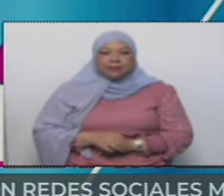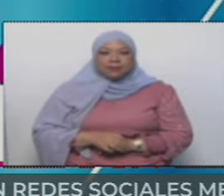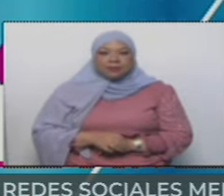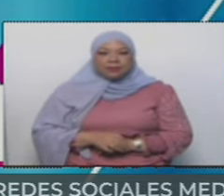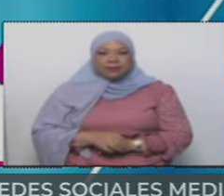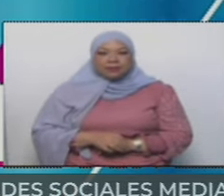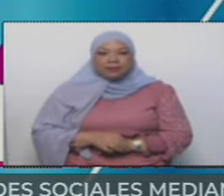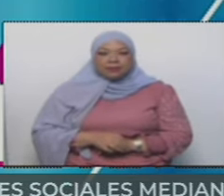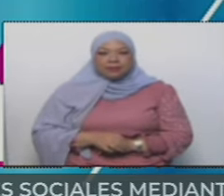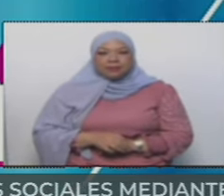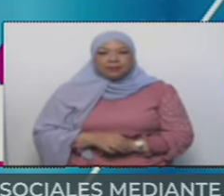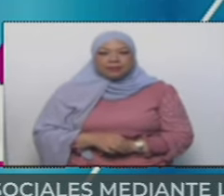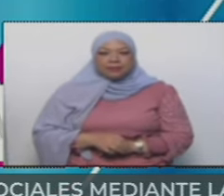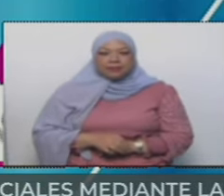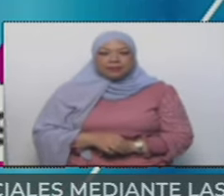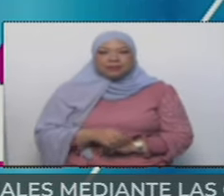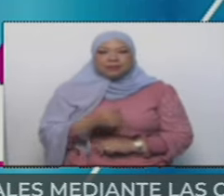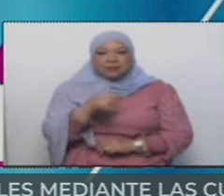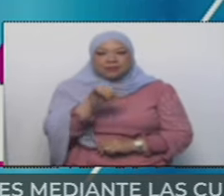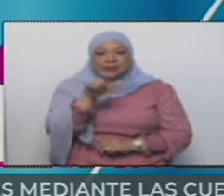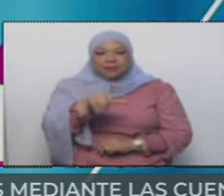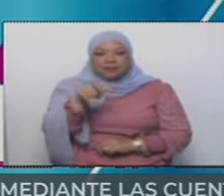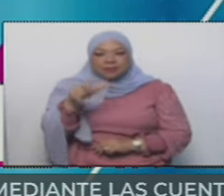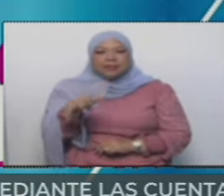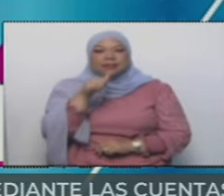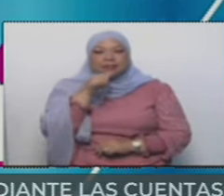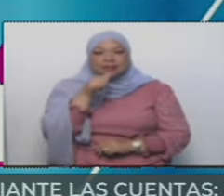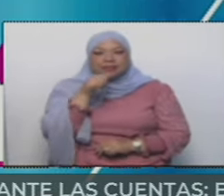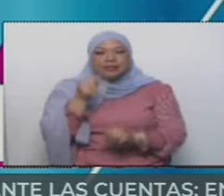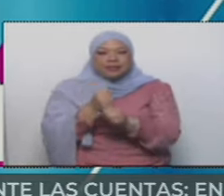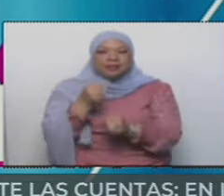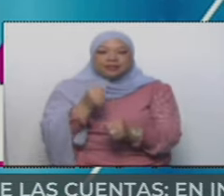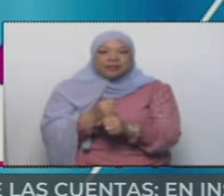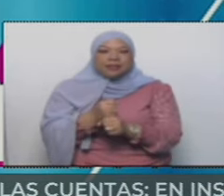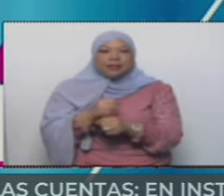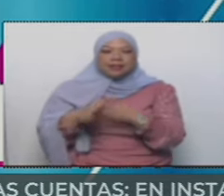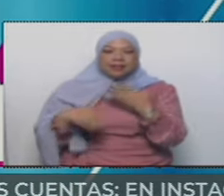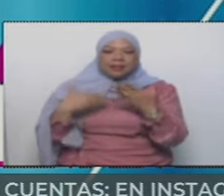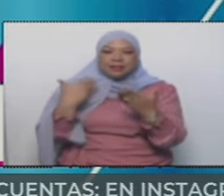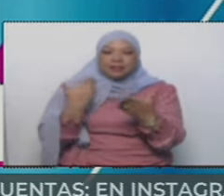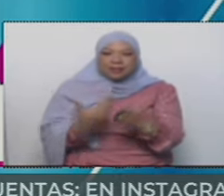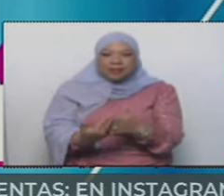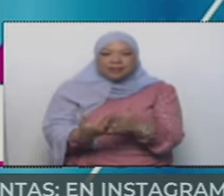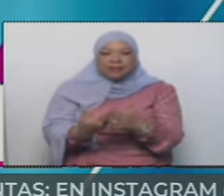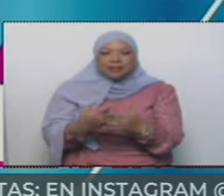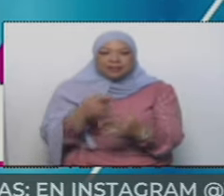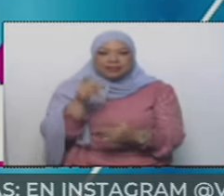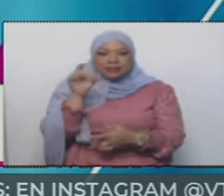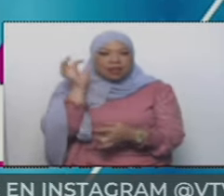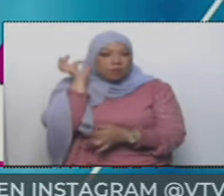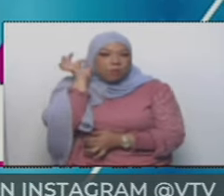60 años de la edición de Mafalda.